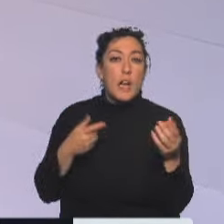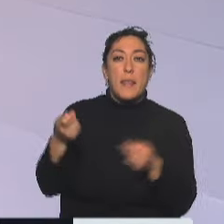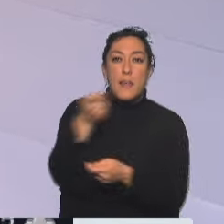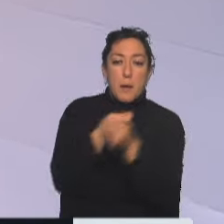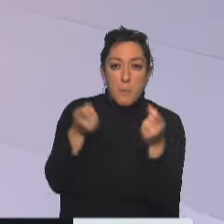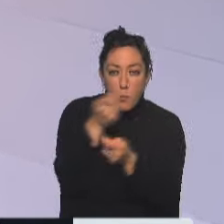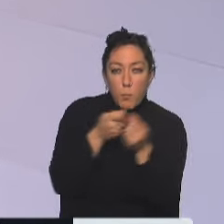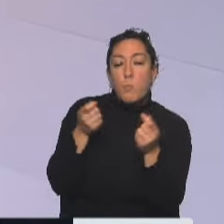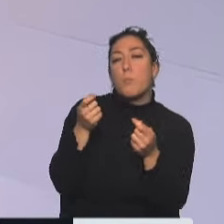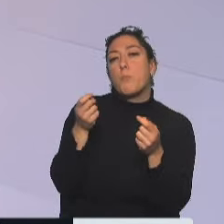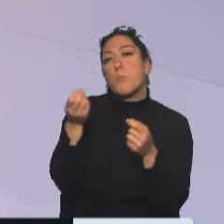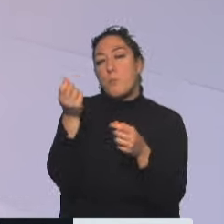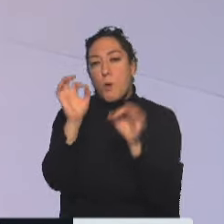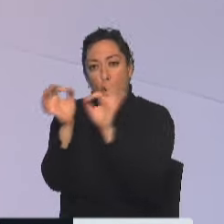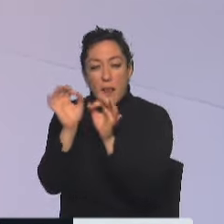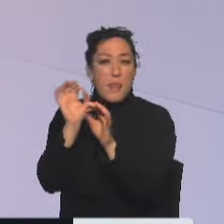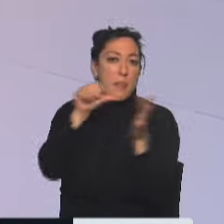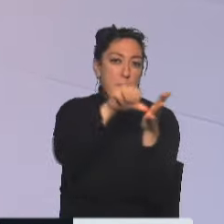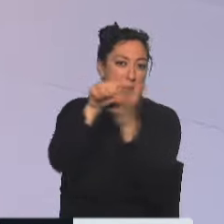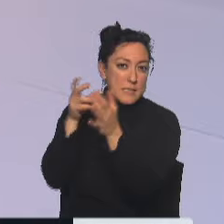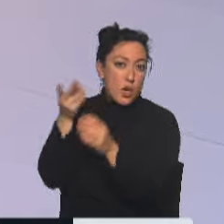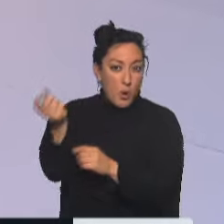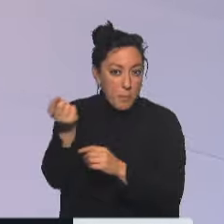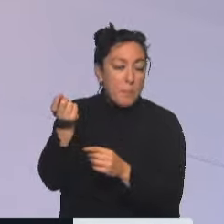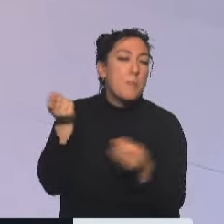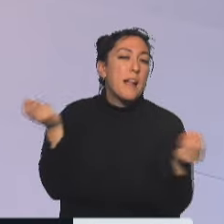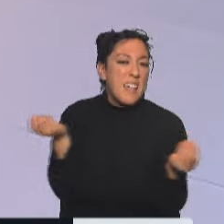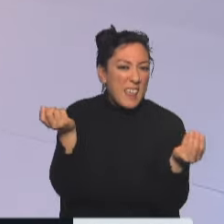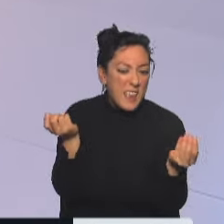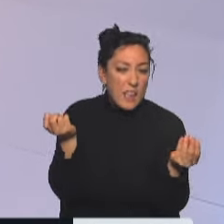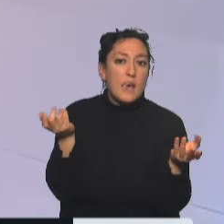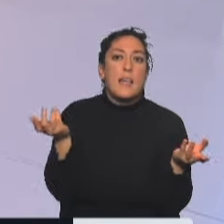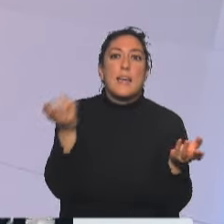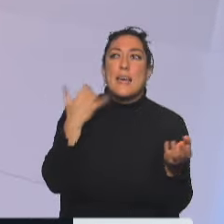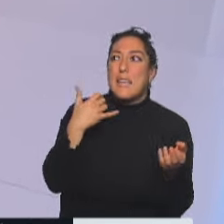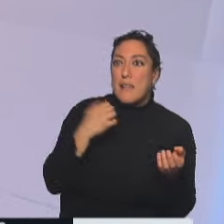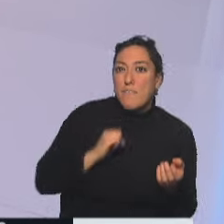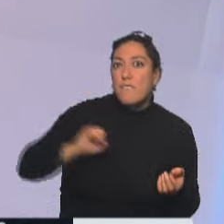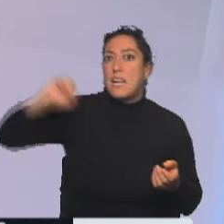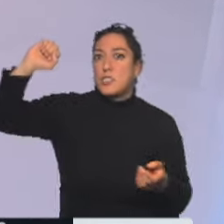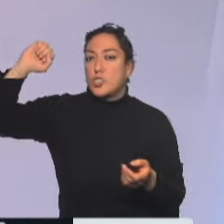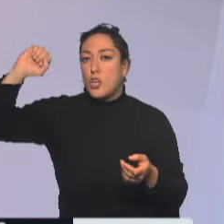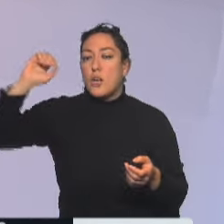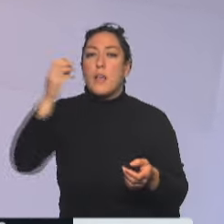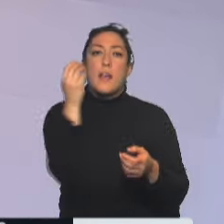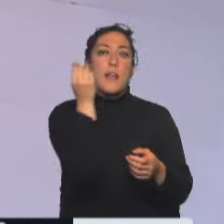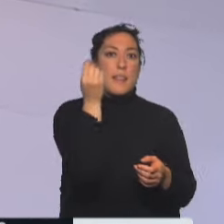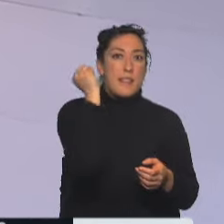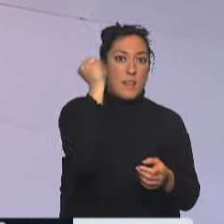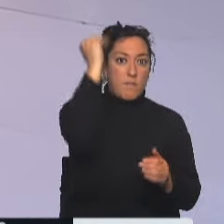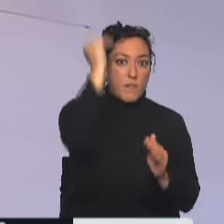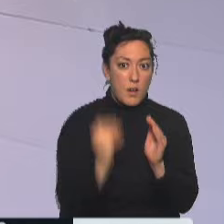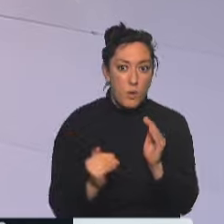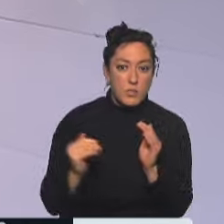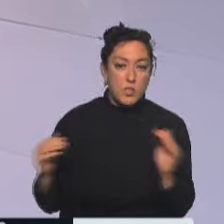extranjera, lo que se conoce como cepo, es que converja la tasa de inflación con la tasa de devaluación. Y ahí es lo que tenemos que